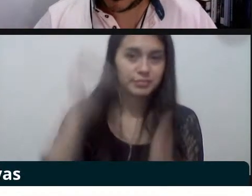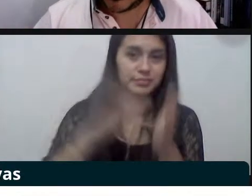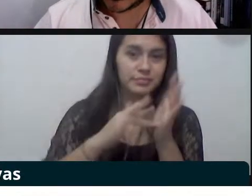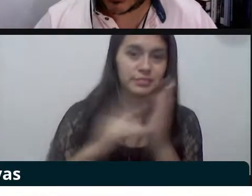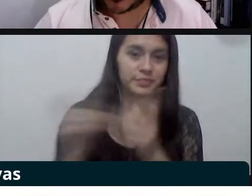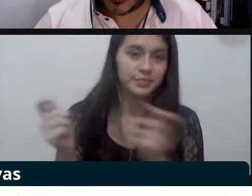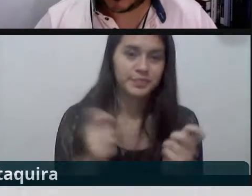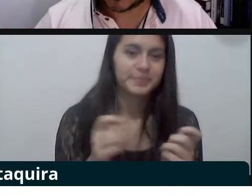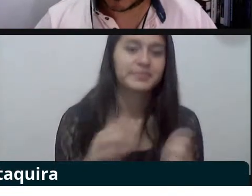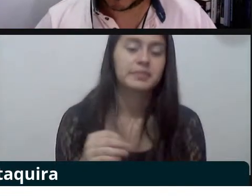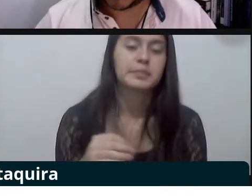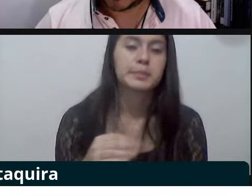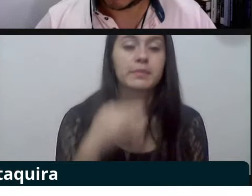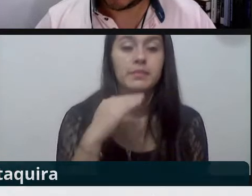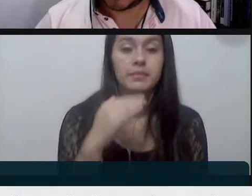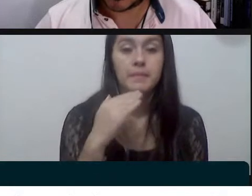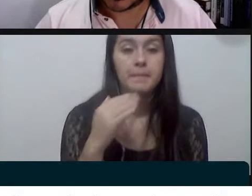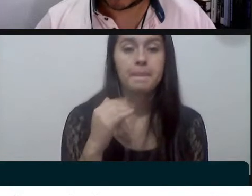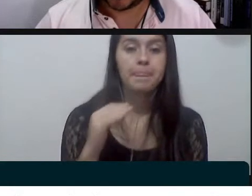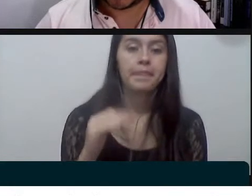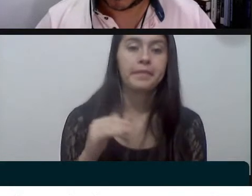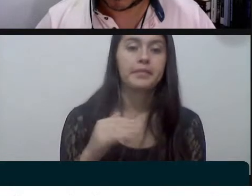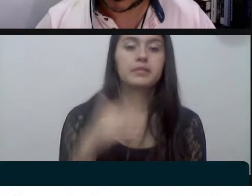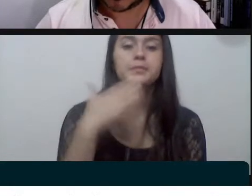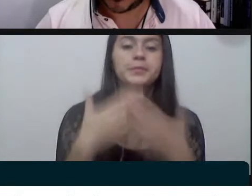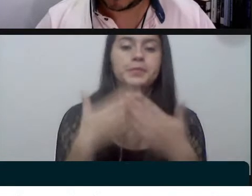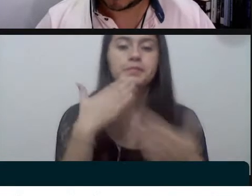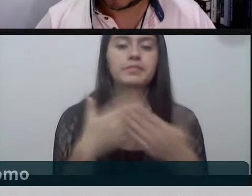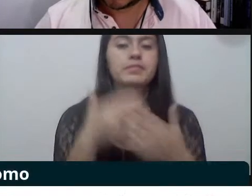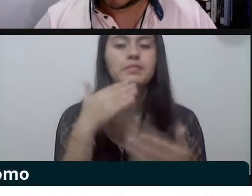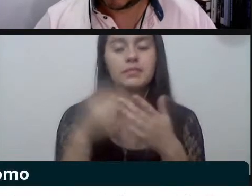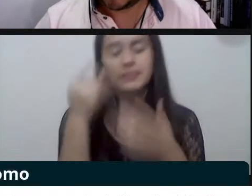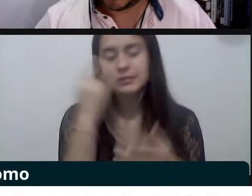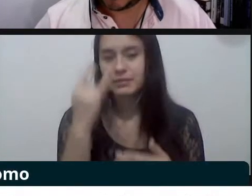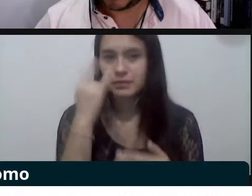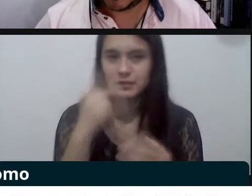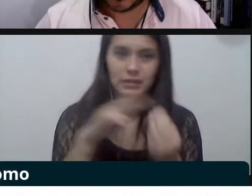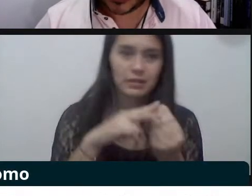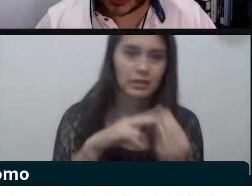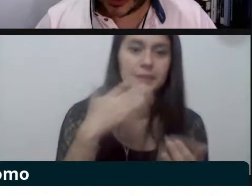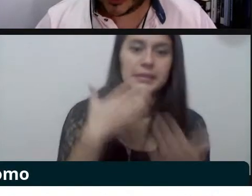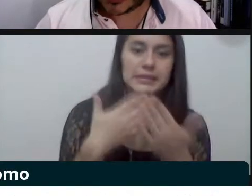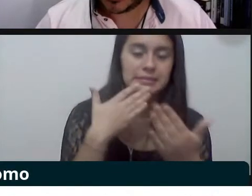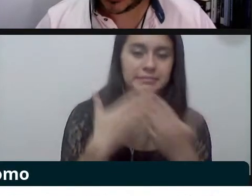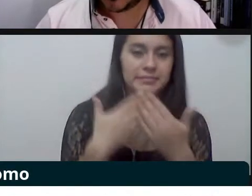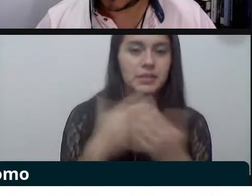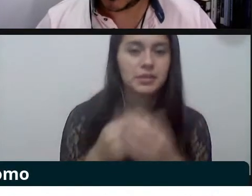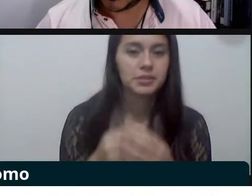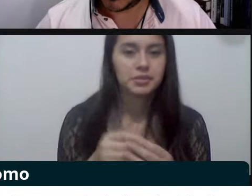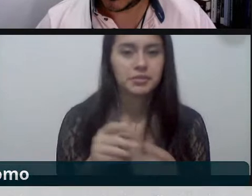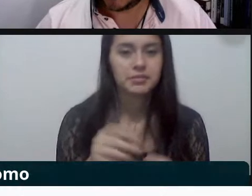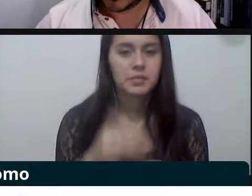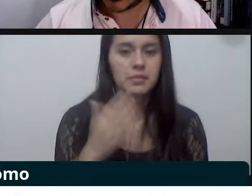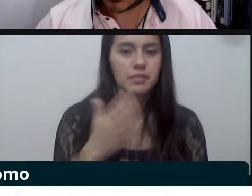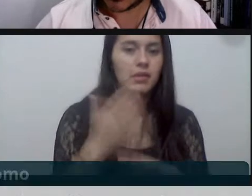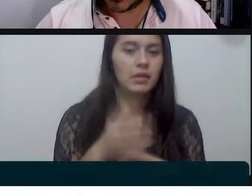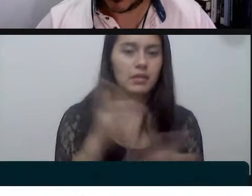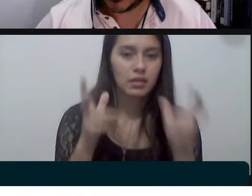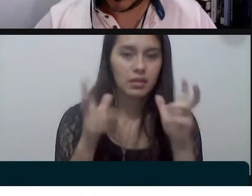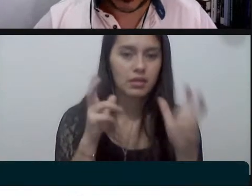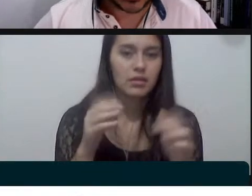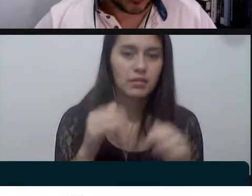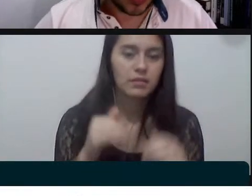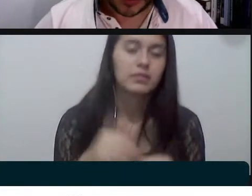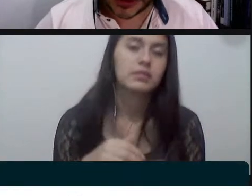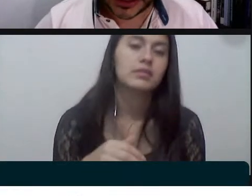interesante. Les recordamos, Sandra, gracias, muchas gracias. Muy interesante a todos. Norma, el audio, eso ya lo respondimos. Muchas gracias,